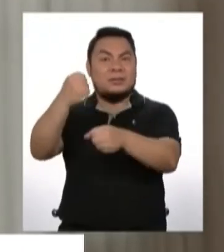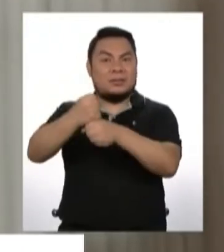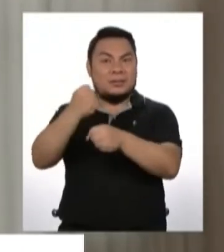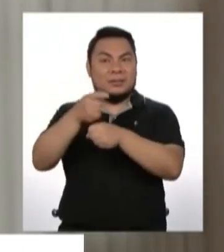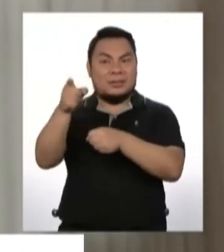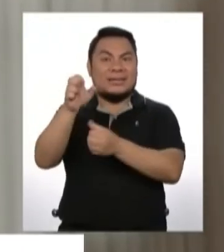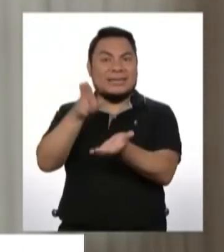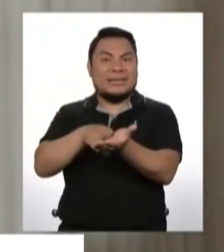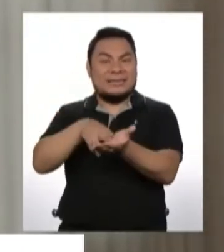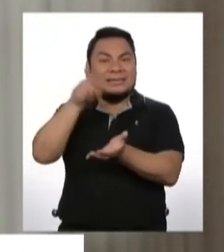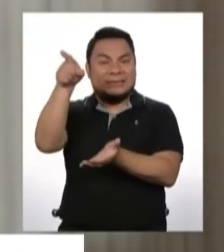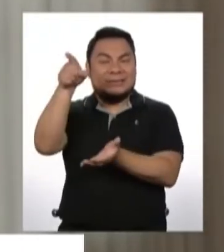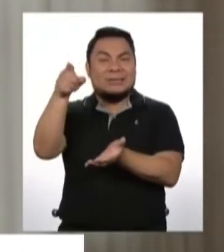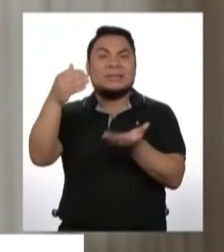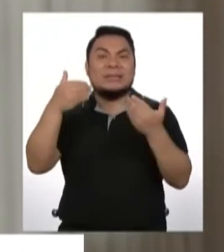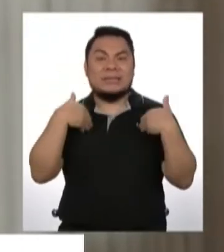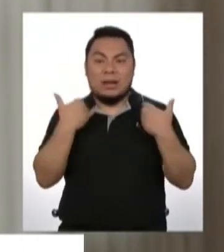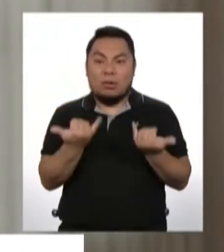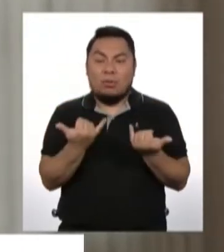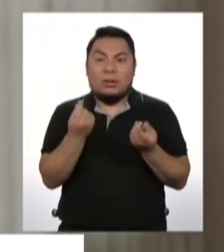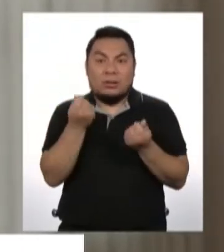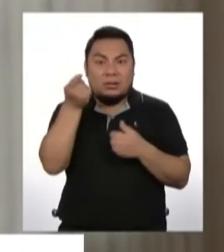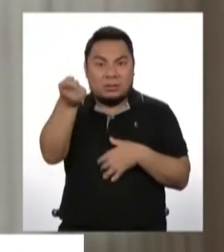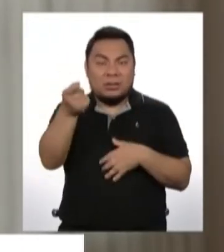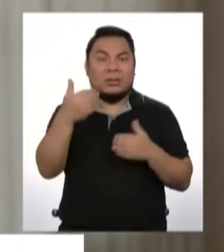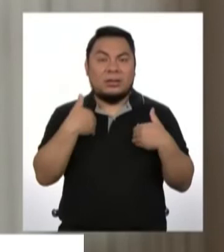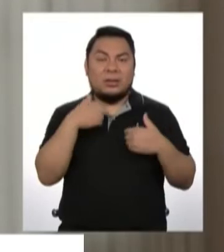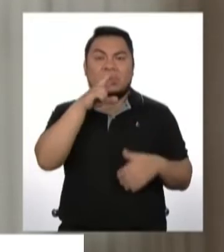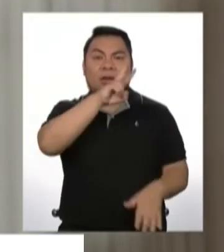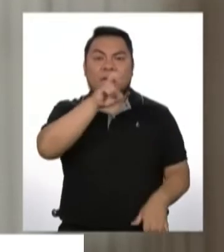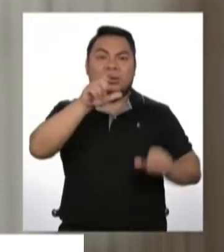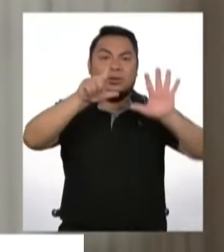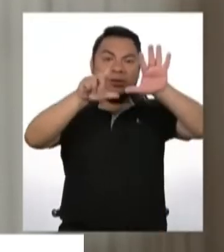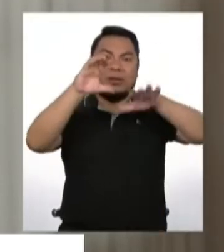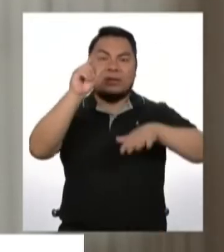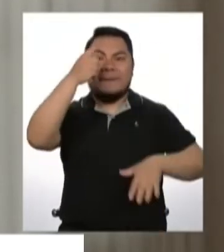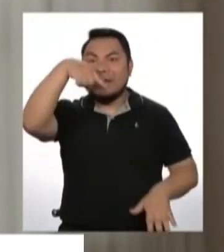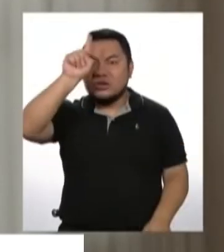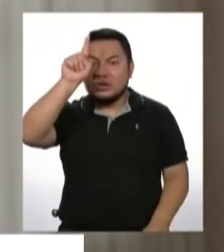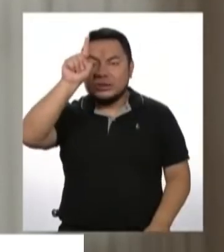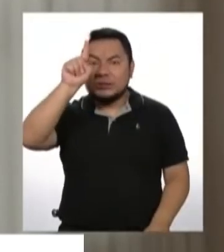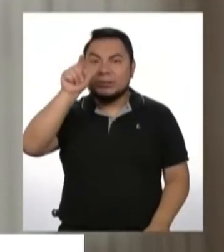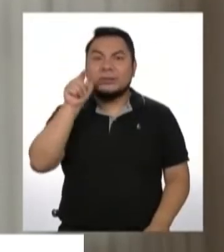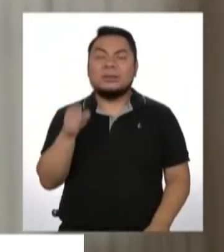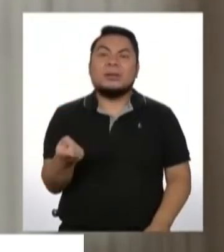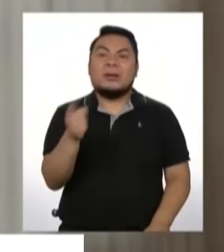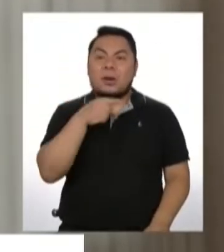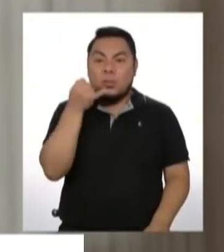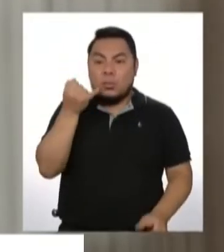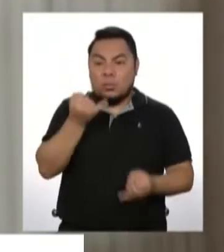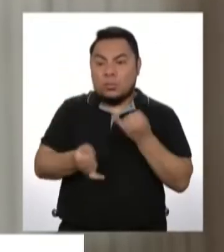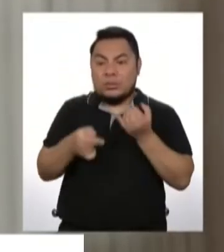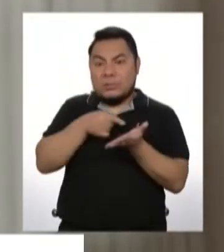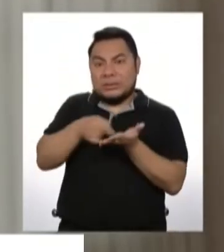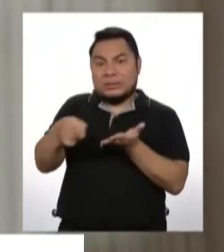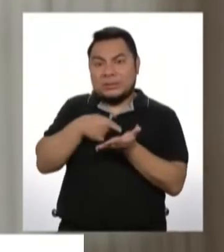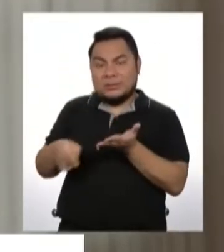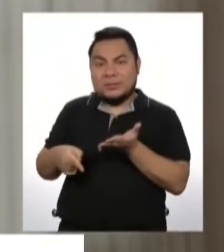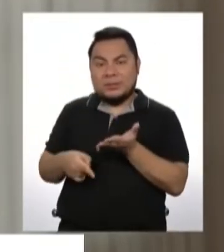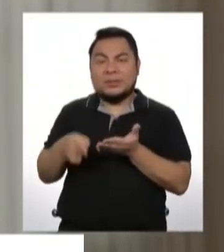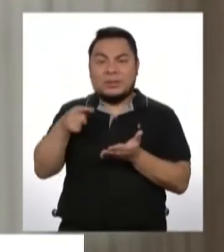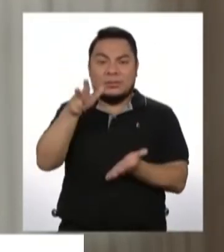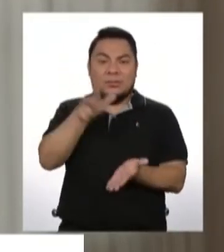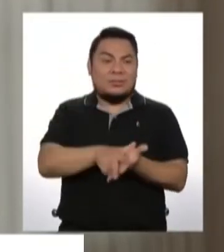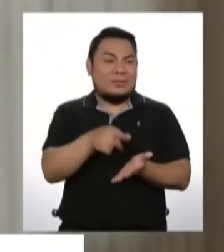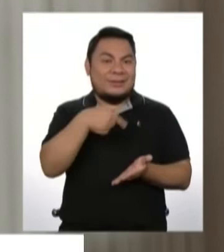de salud, al día de hoy tienen un presupuesto modificado de 272 millones y en las últimas semanas, con la